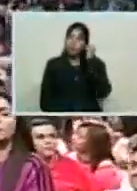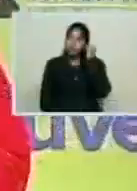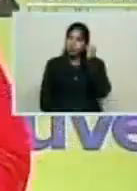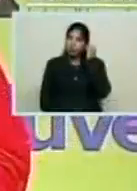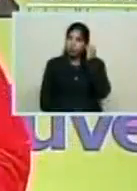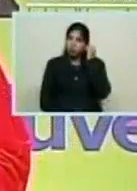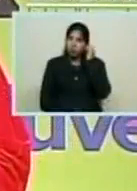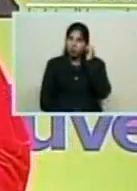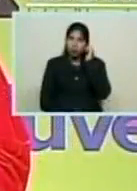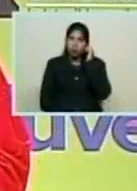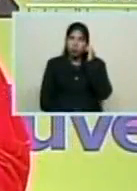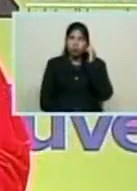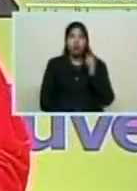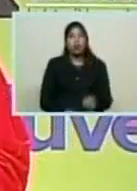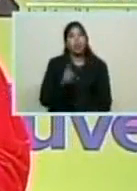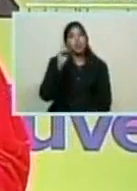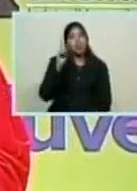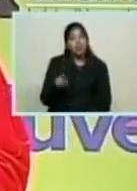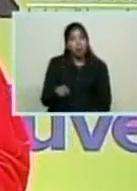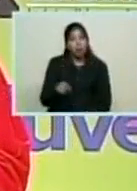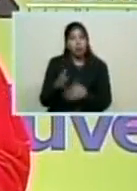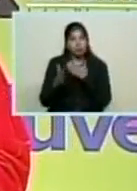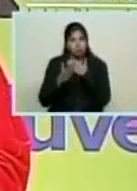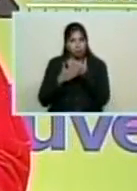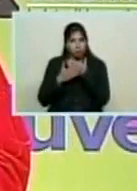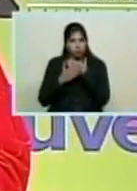me están solicitando